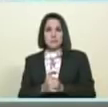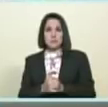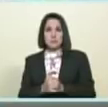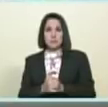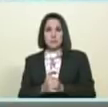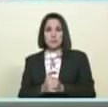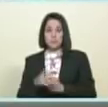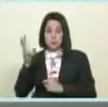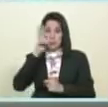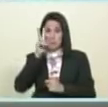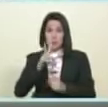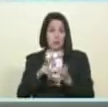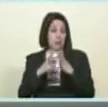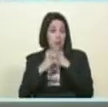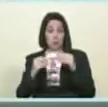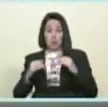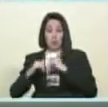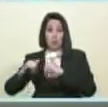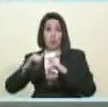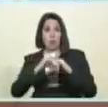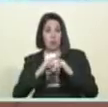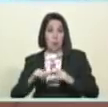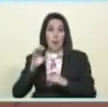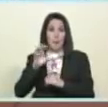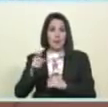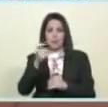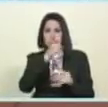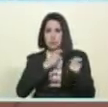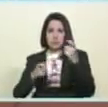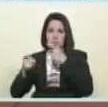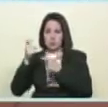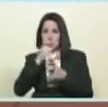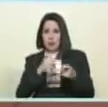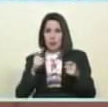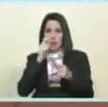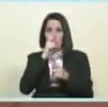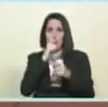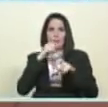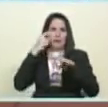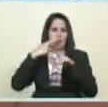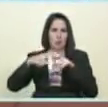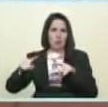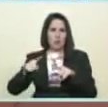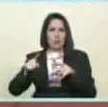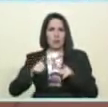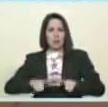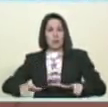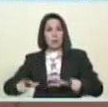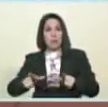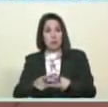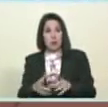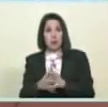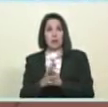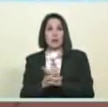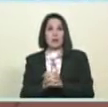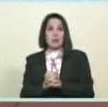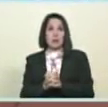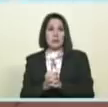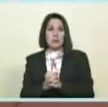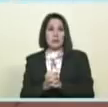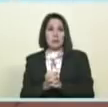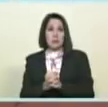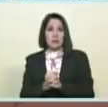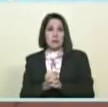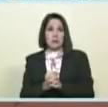Venezuela, como todo país, buscando recursos con nuevos bonos en el exterior, con colocaciones en el